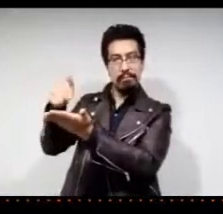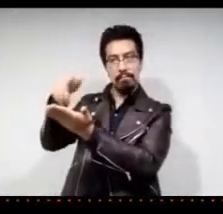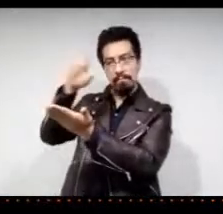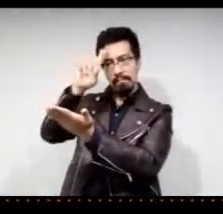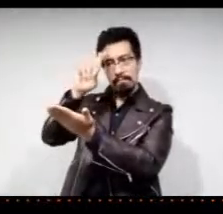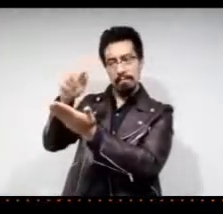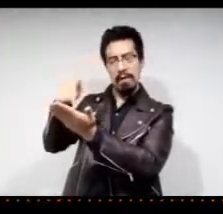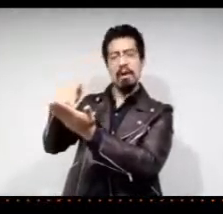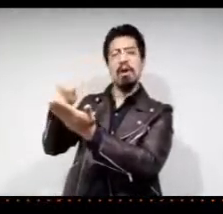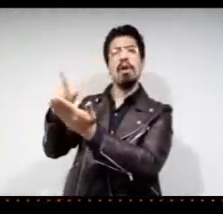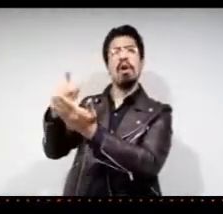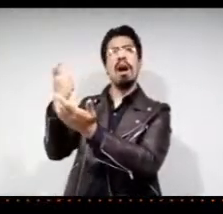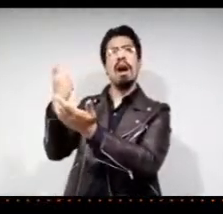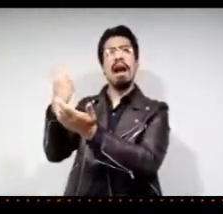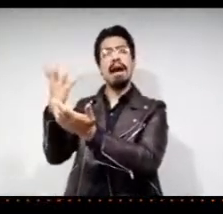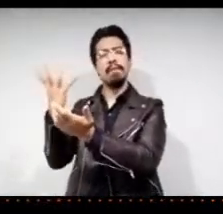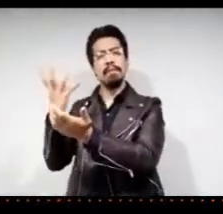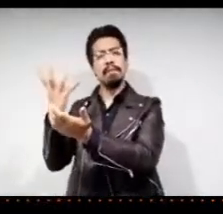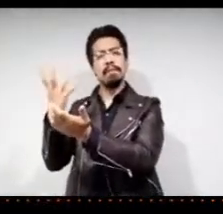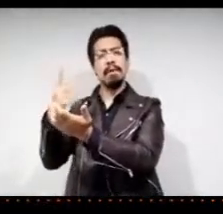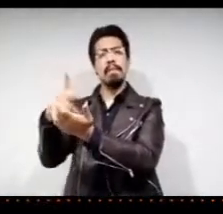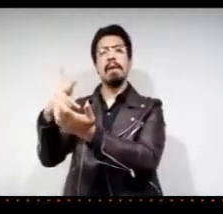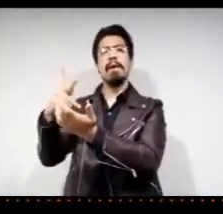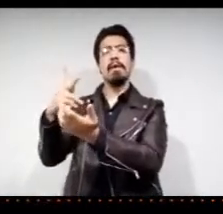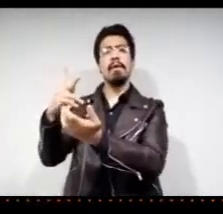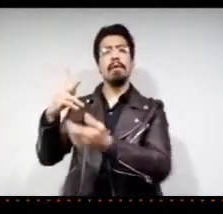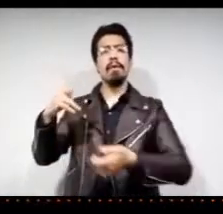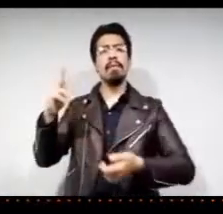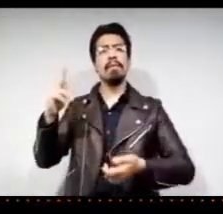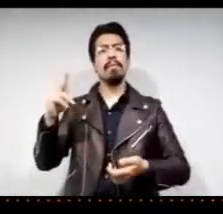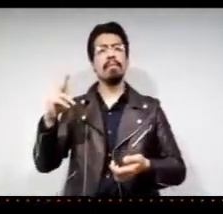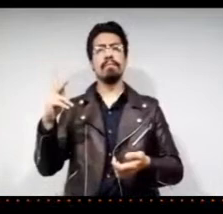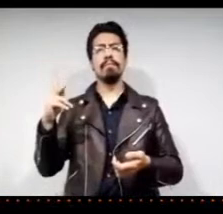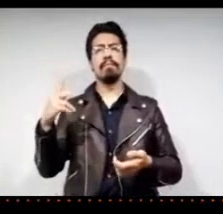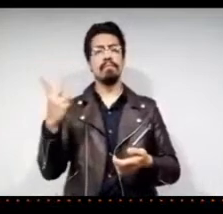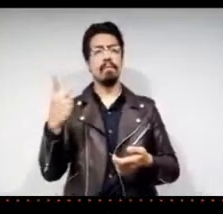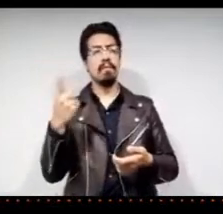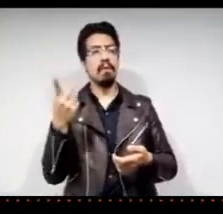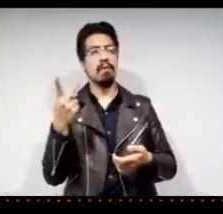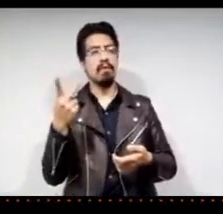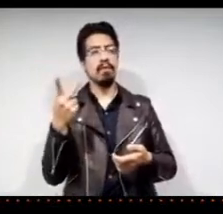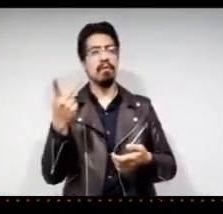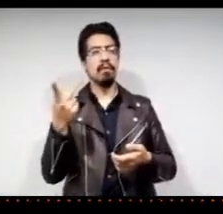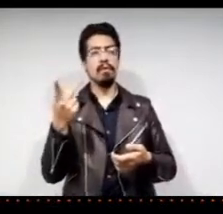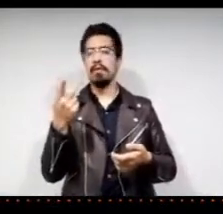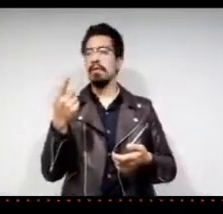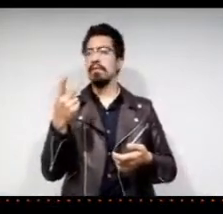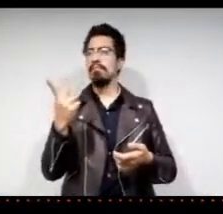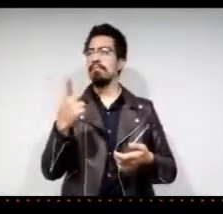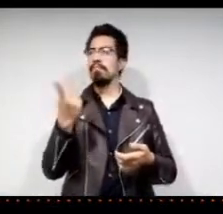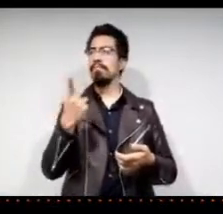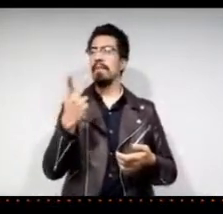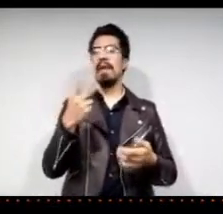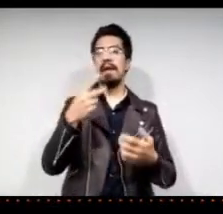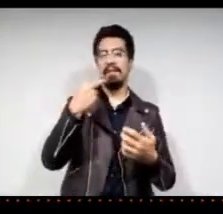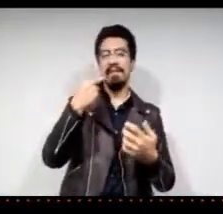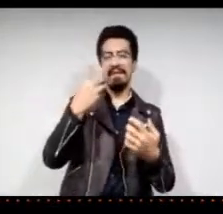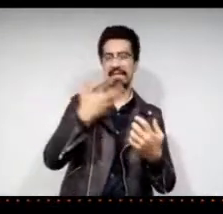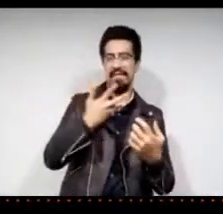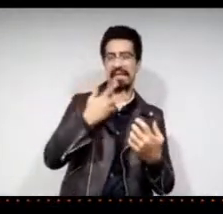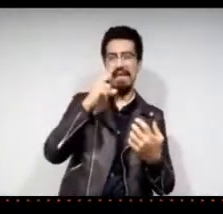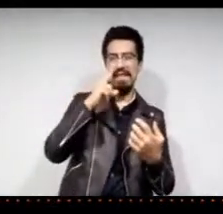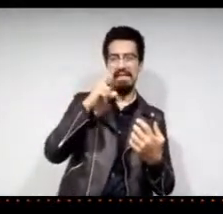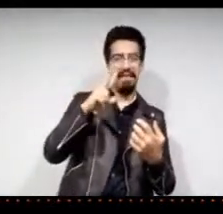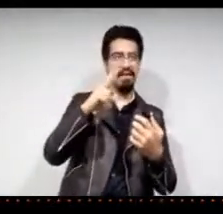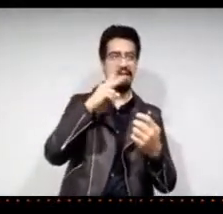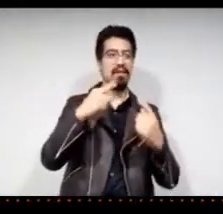podemos hacer. La pregunta realmente tiene diferentes, digamos, diferentes miradas. ¿Por qué? Porque